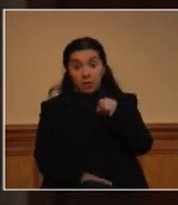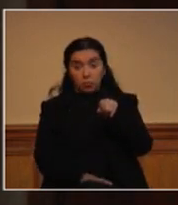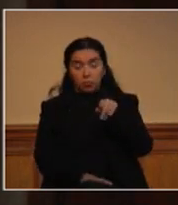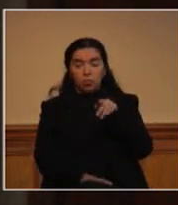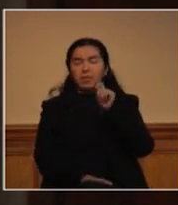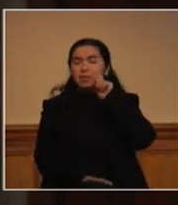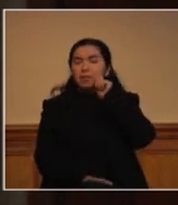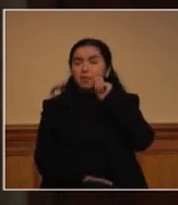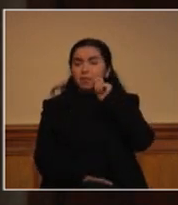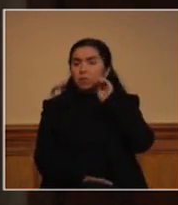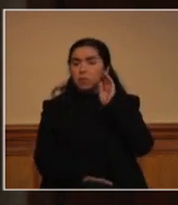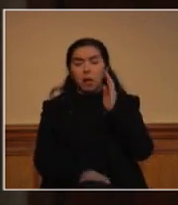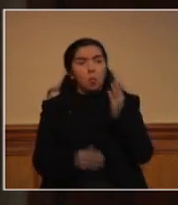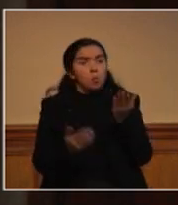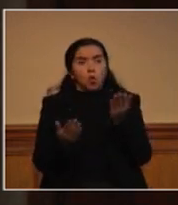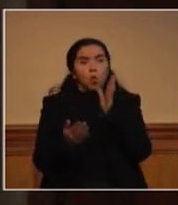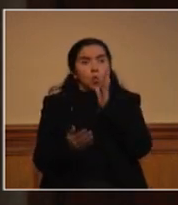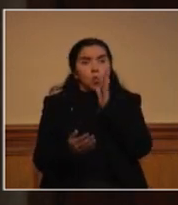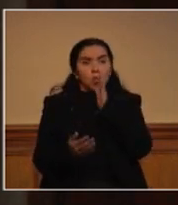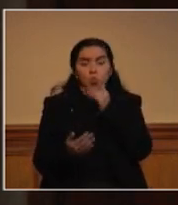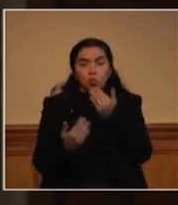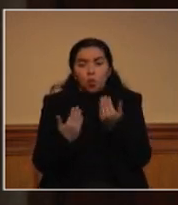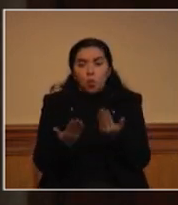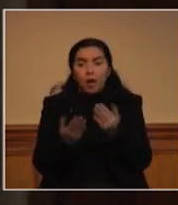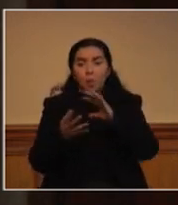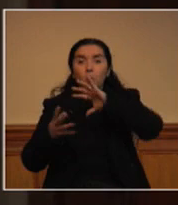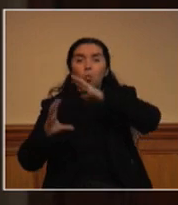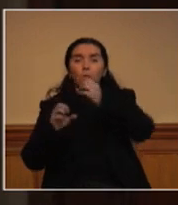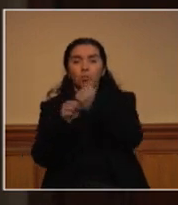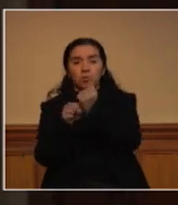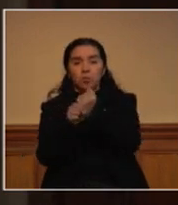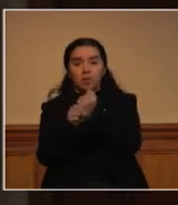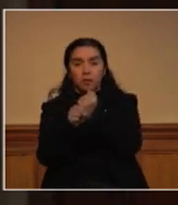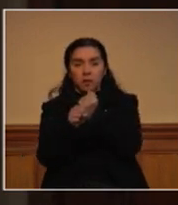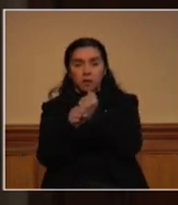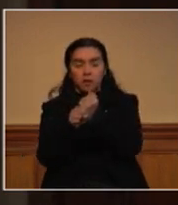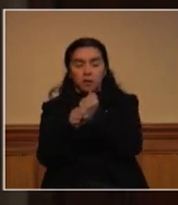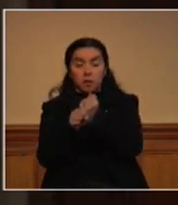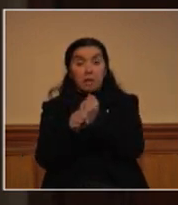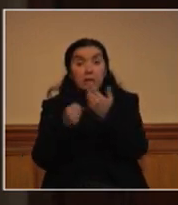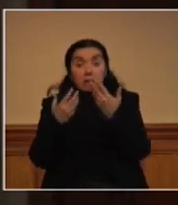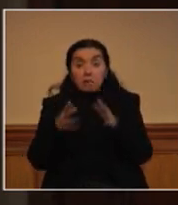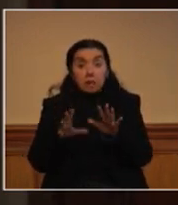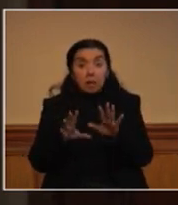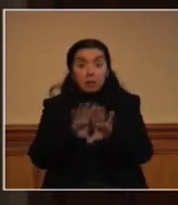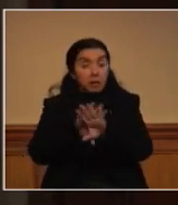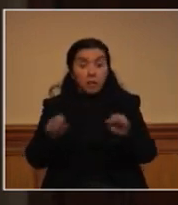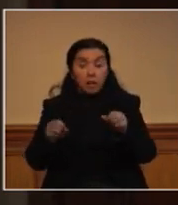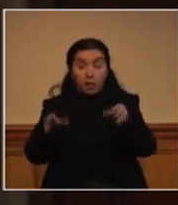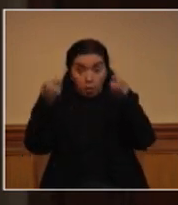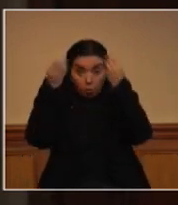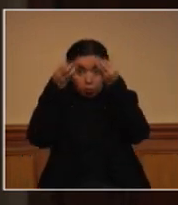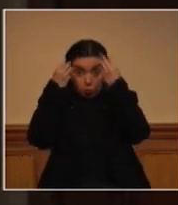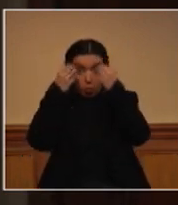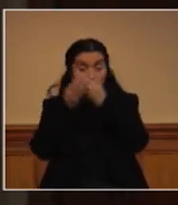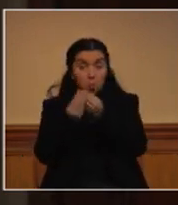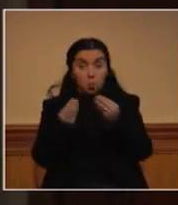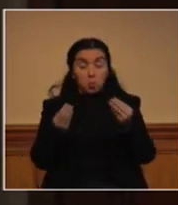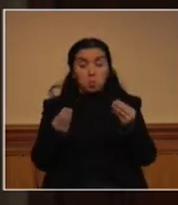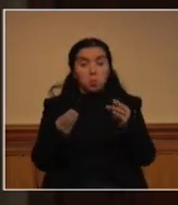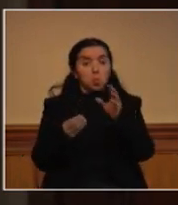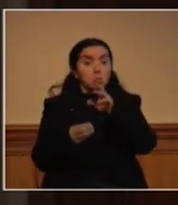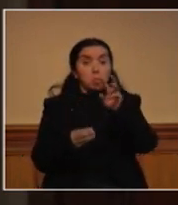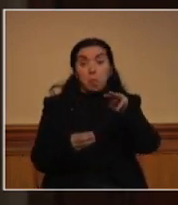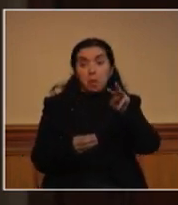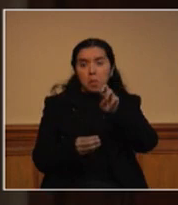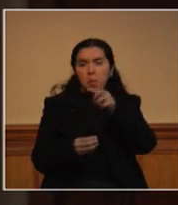no estaban en el mundo laboral y habían terminado la capacitación, y muchos papás venían